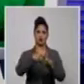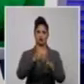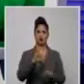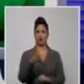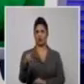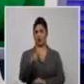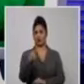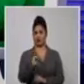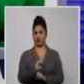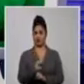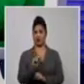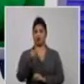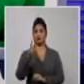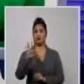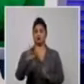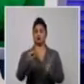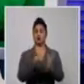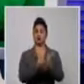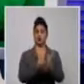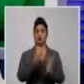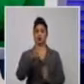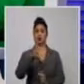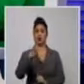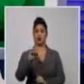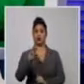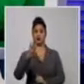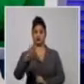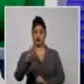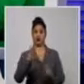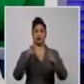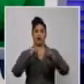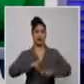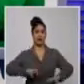18.403 muestras que se procesaron en el día de ayer,